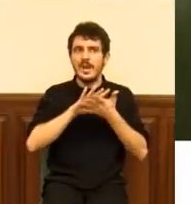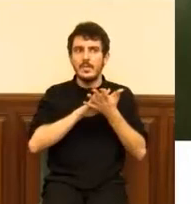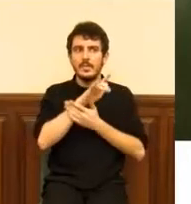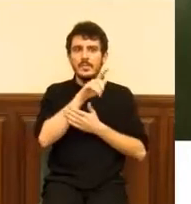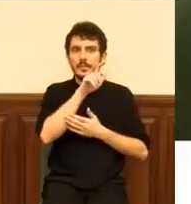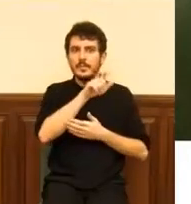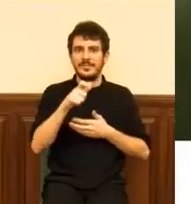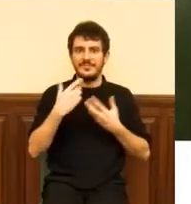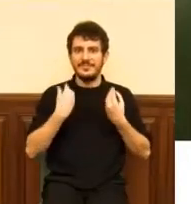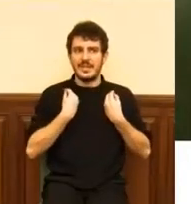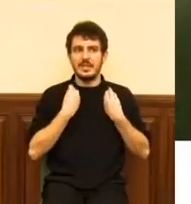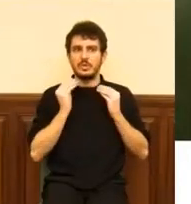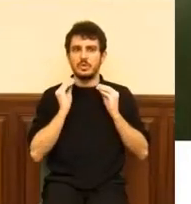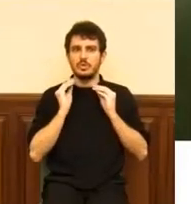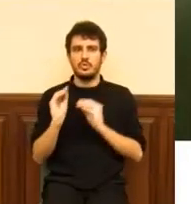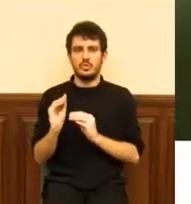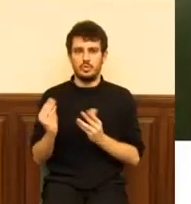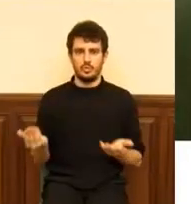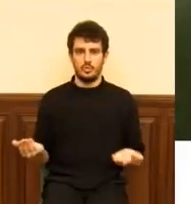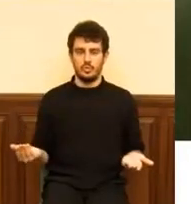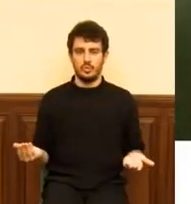personas.